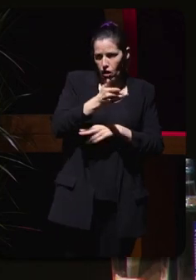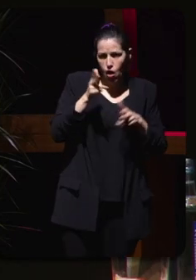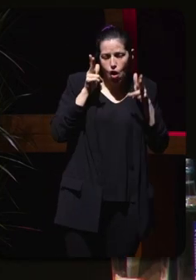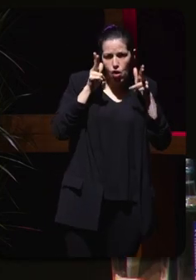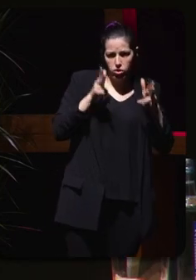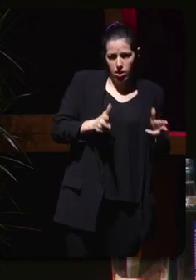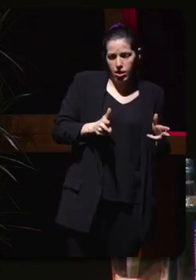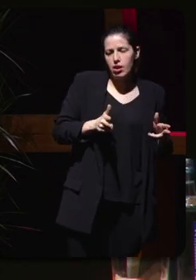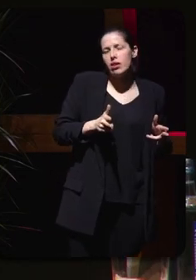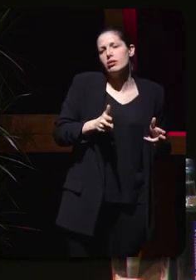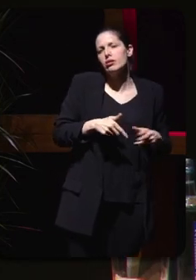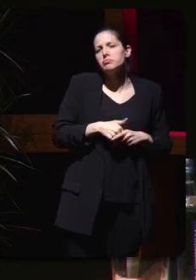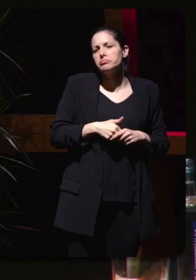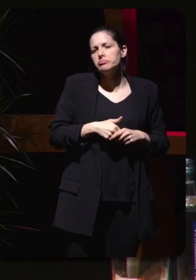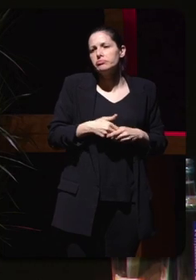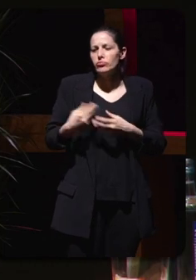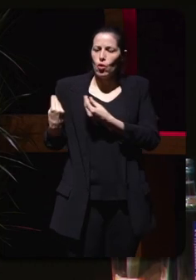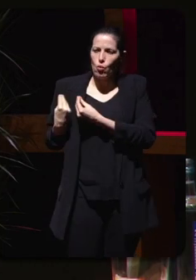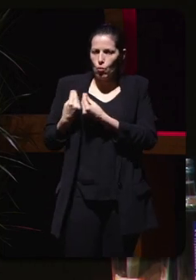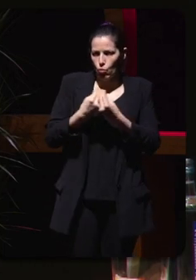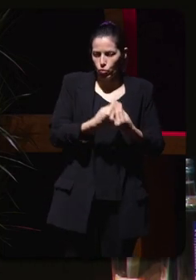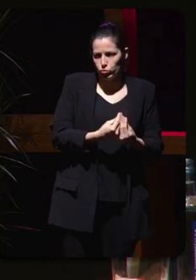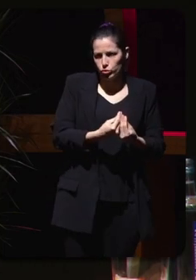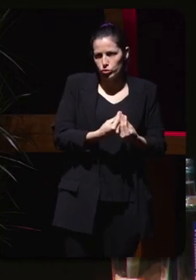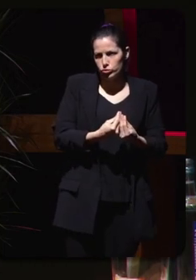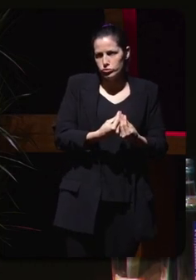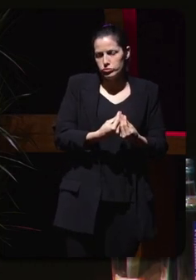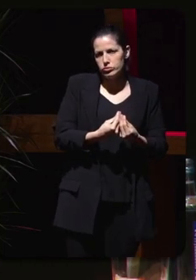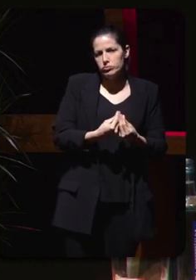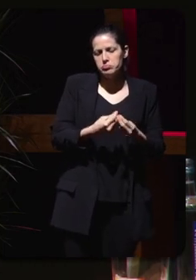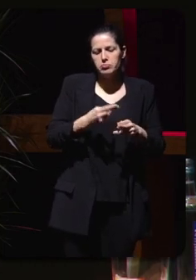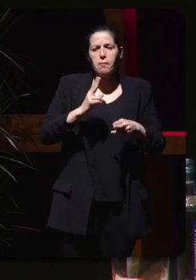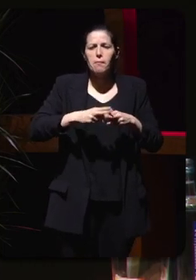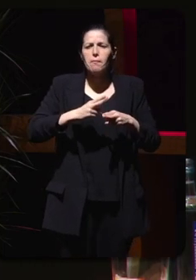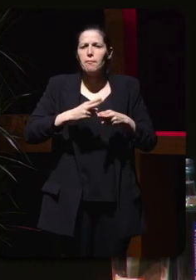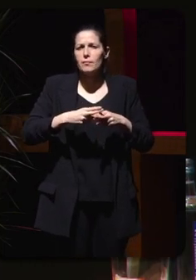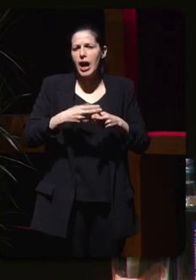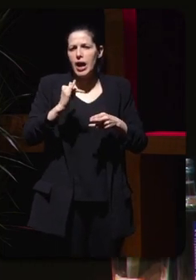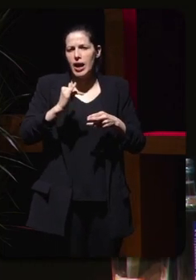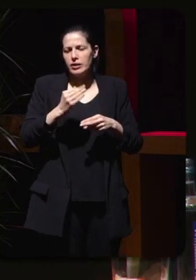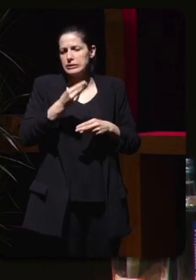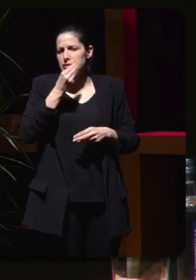bueno, etcétera, no me extiendo, me llegó en una servilleta del bar, o sea, un poema